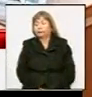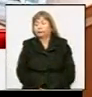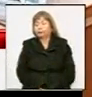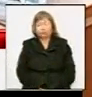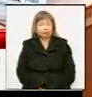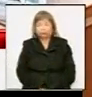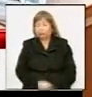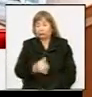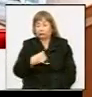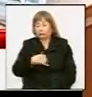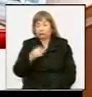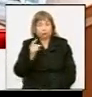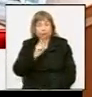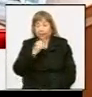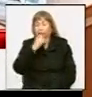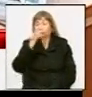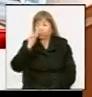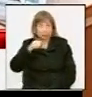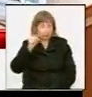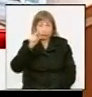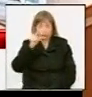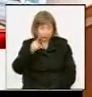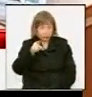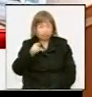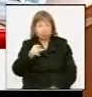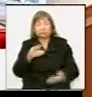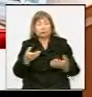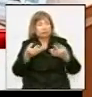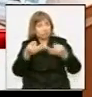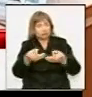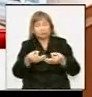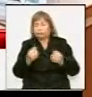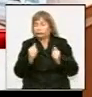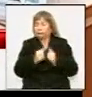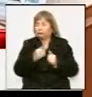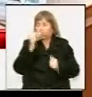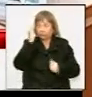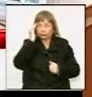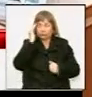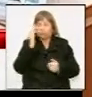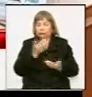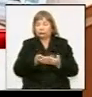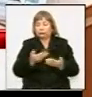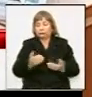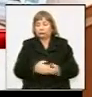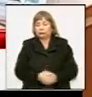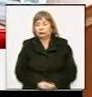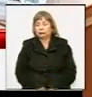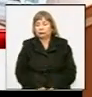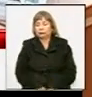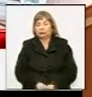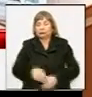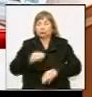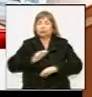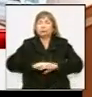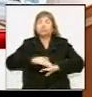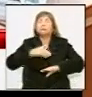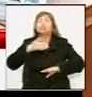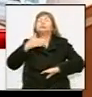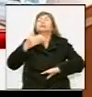no estoy diciendo que si ella ahora está tomando conocimiento, cartas en el asunto, después